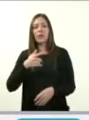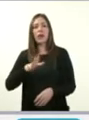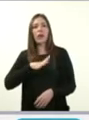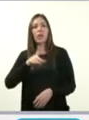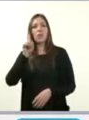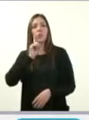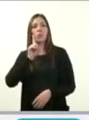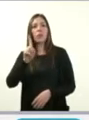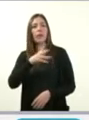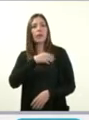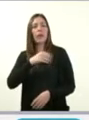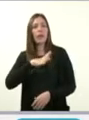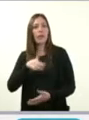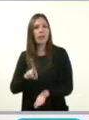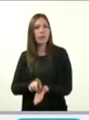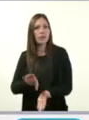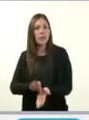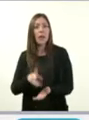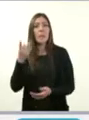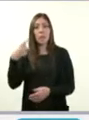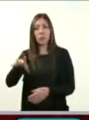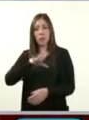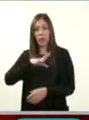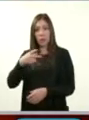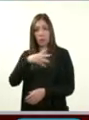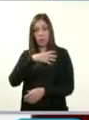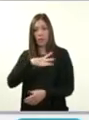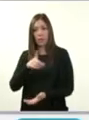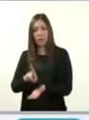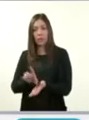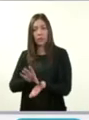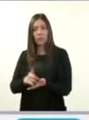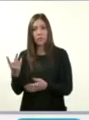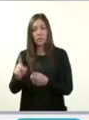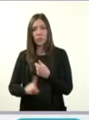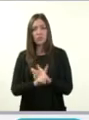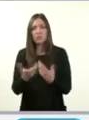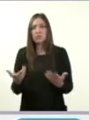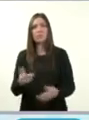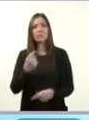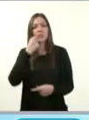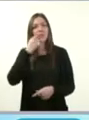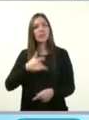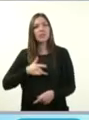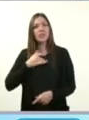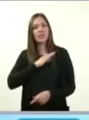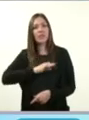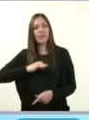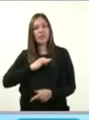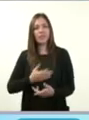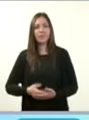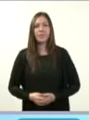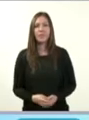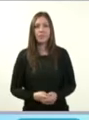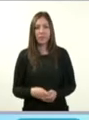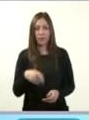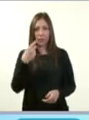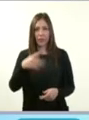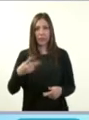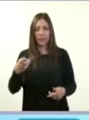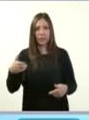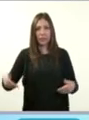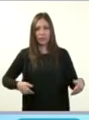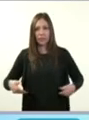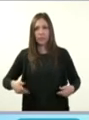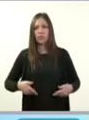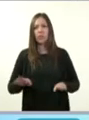con una discapacidad. Wow. Y a pesar del problema que ellos viven, deciden ser felices. Esta obra, Pablo, entonces,